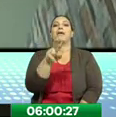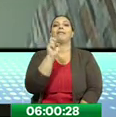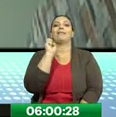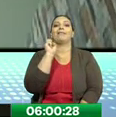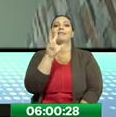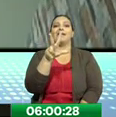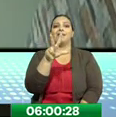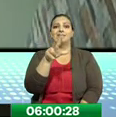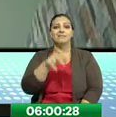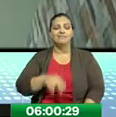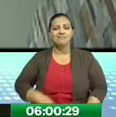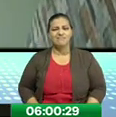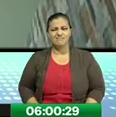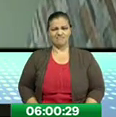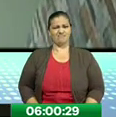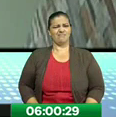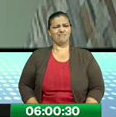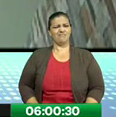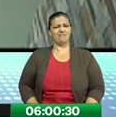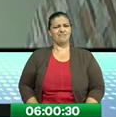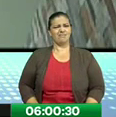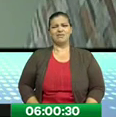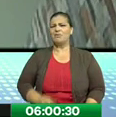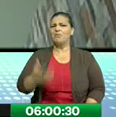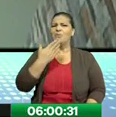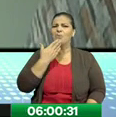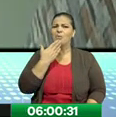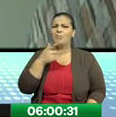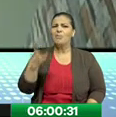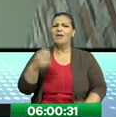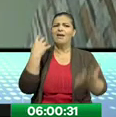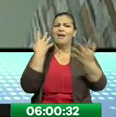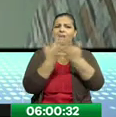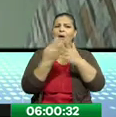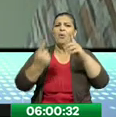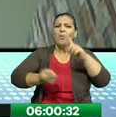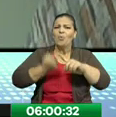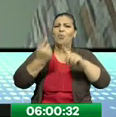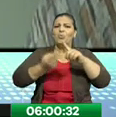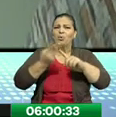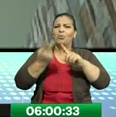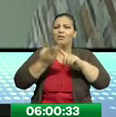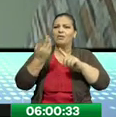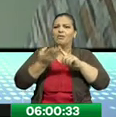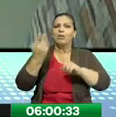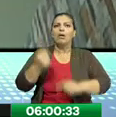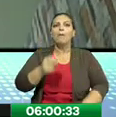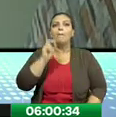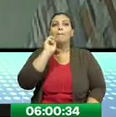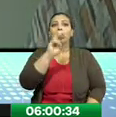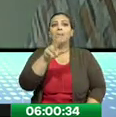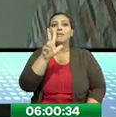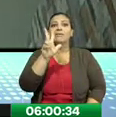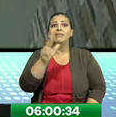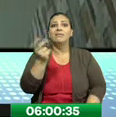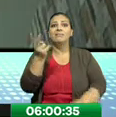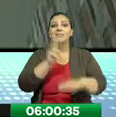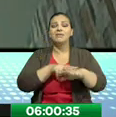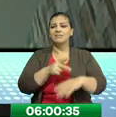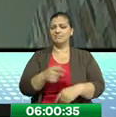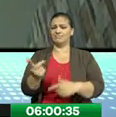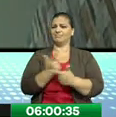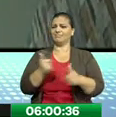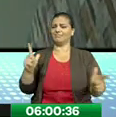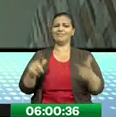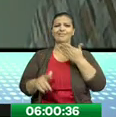fuera? ¿Qué hace ese hombre fuera? Ese hombre ya tiene que estar dentro de la cárcel, ya, sí, ya no salir ya, más. ¿Sí? 23 detenciones. Cada vez que sale va a ser lo mismo. Entonces no